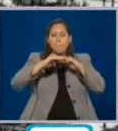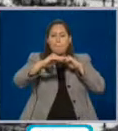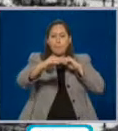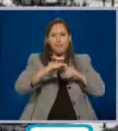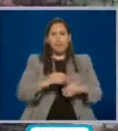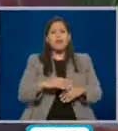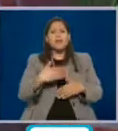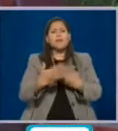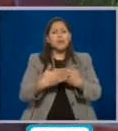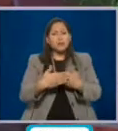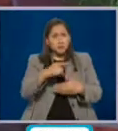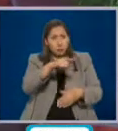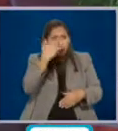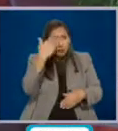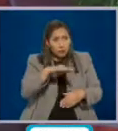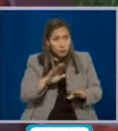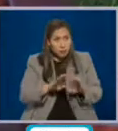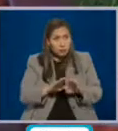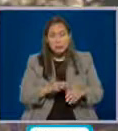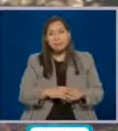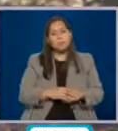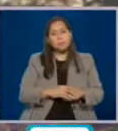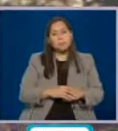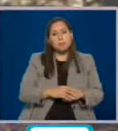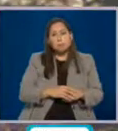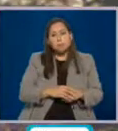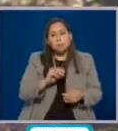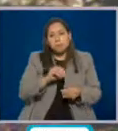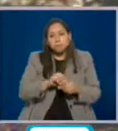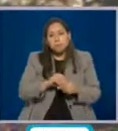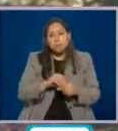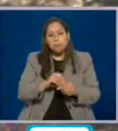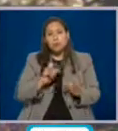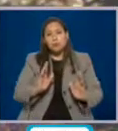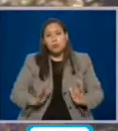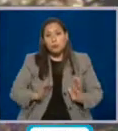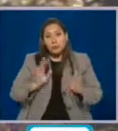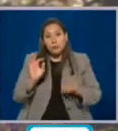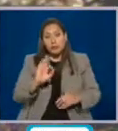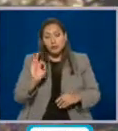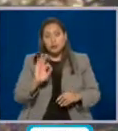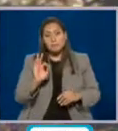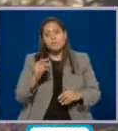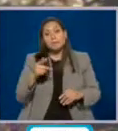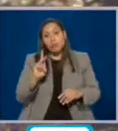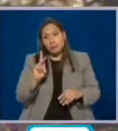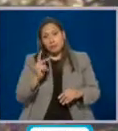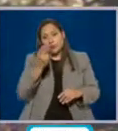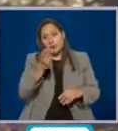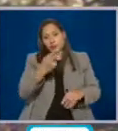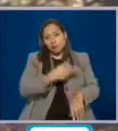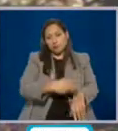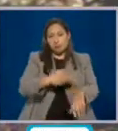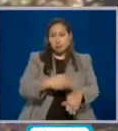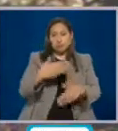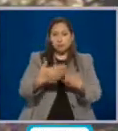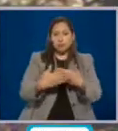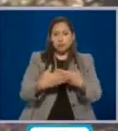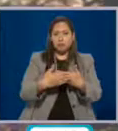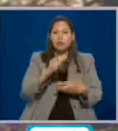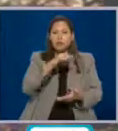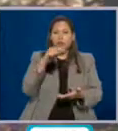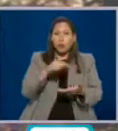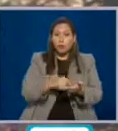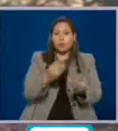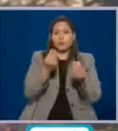cómo va a quedar o no? No, la verdad no. Es no sorpresa. No tengo idea, Sí. será una sorpresa para todos, pero bueno, esa es la cosa, o sea, es un recinto